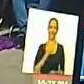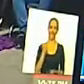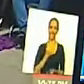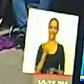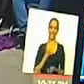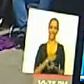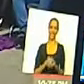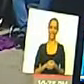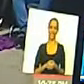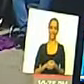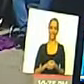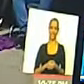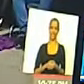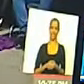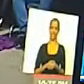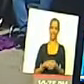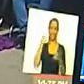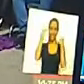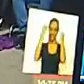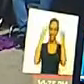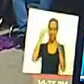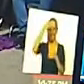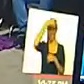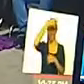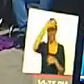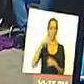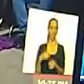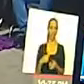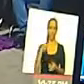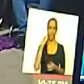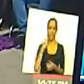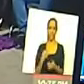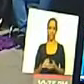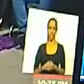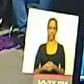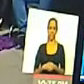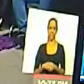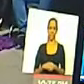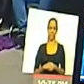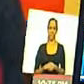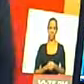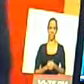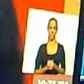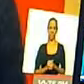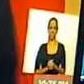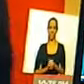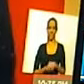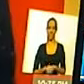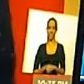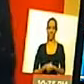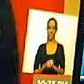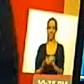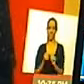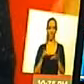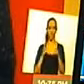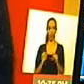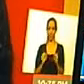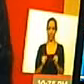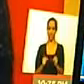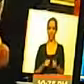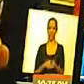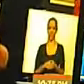se le está pegando las ideas Ricardo, sí, ya vimos. Ricardo está haciendo efecto. Por eso hoy estoy aquí haciendo control de daño, gracias por un efecto. Mira,